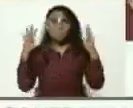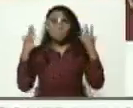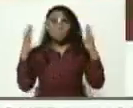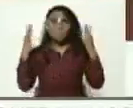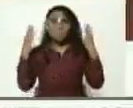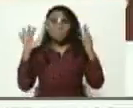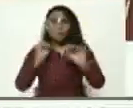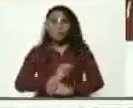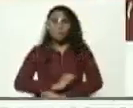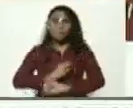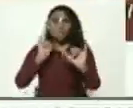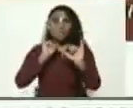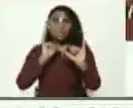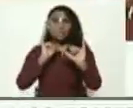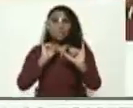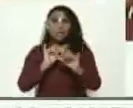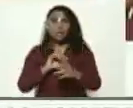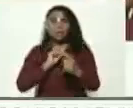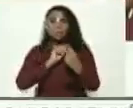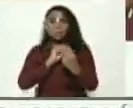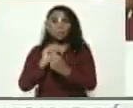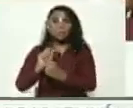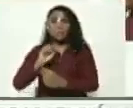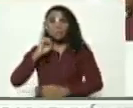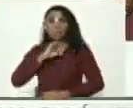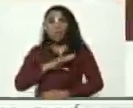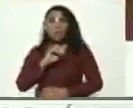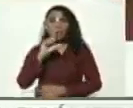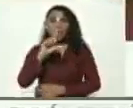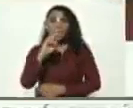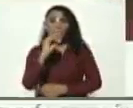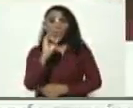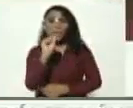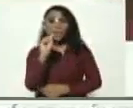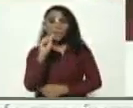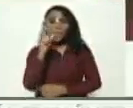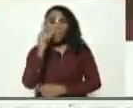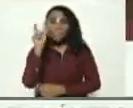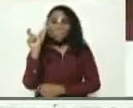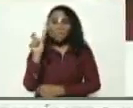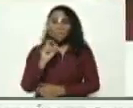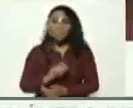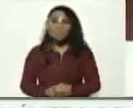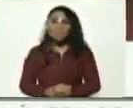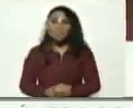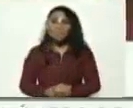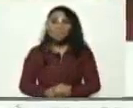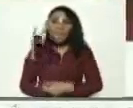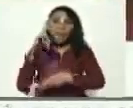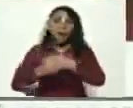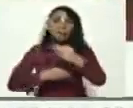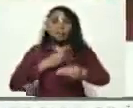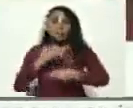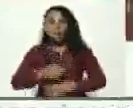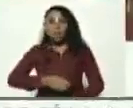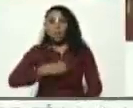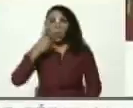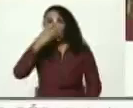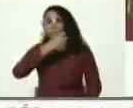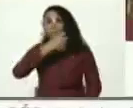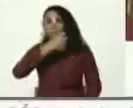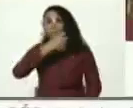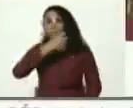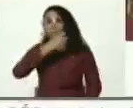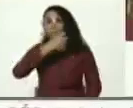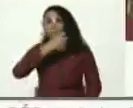Termina su conferencia magistral el historiador Luis Felipe Pellicer, quien hace el orador de orden de